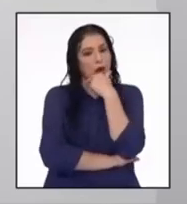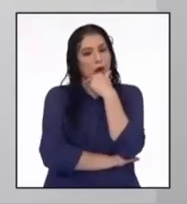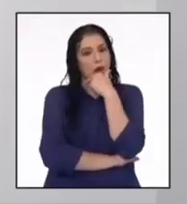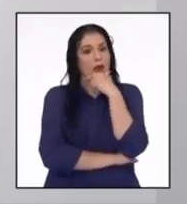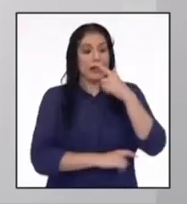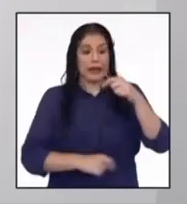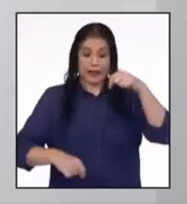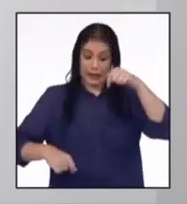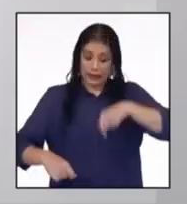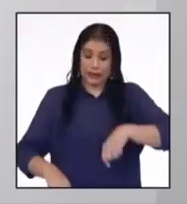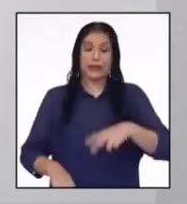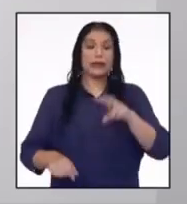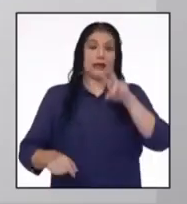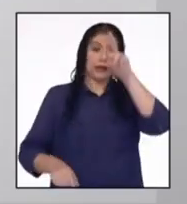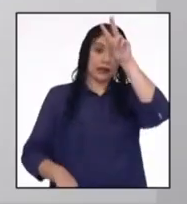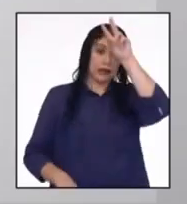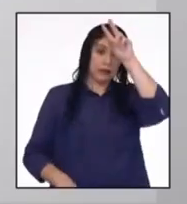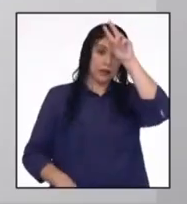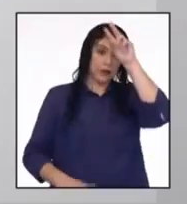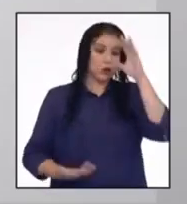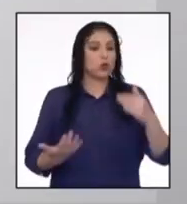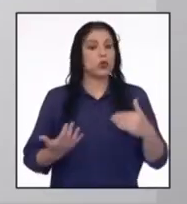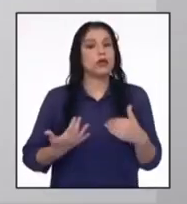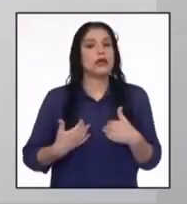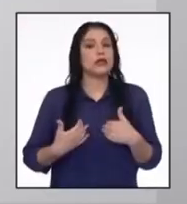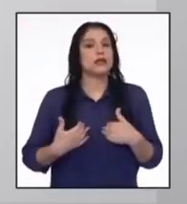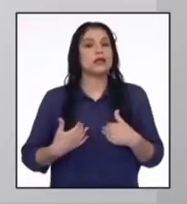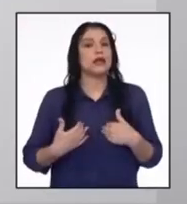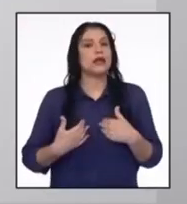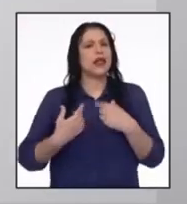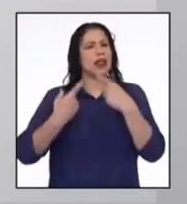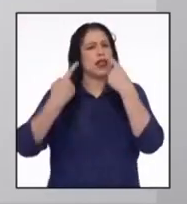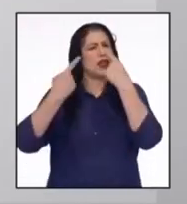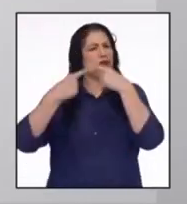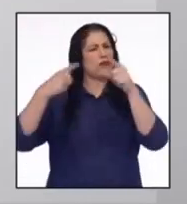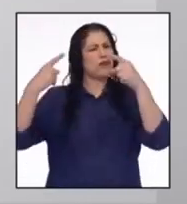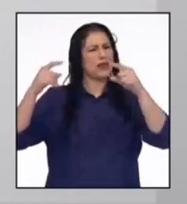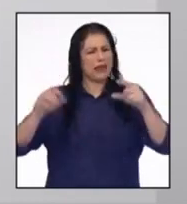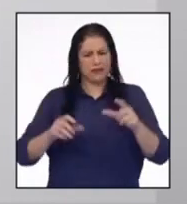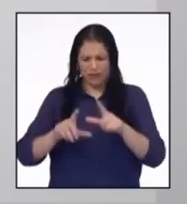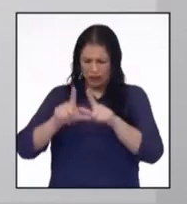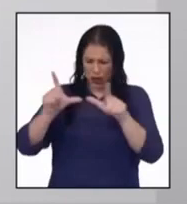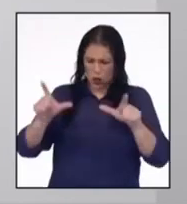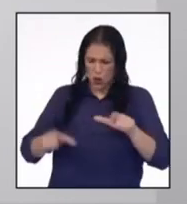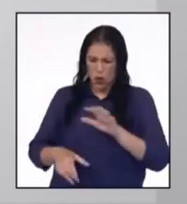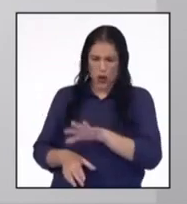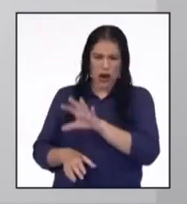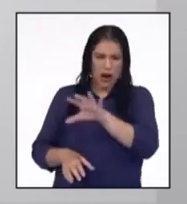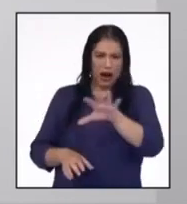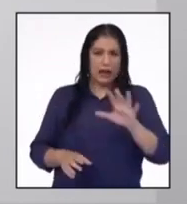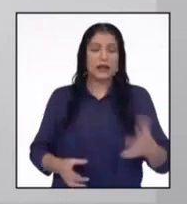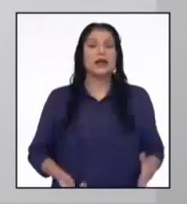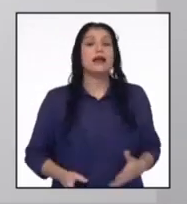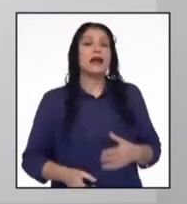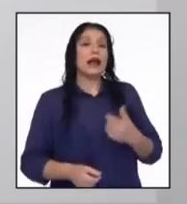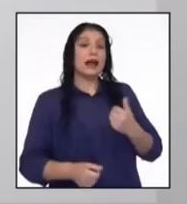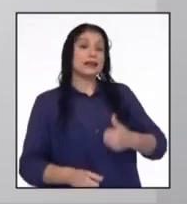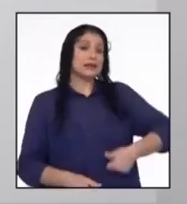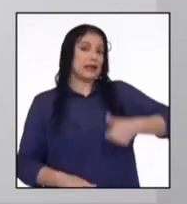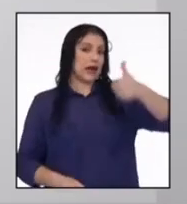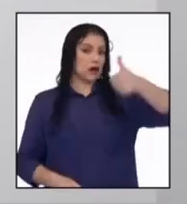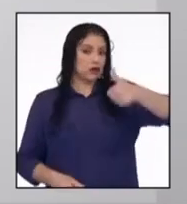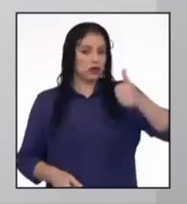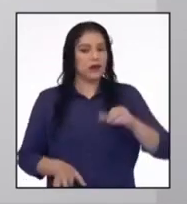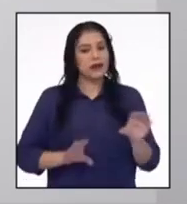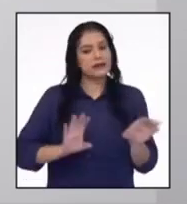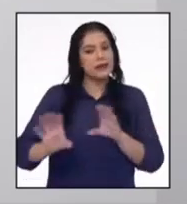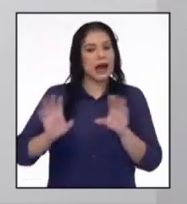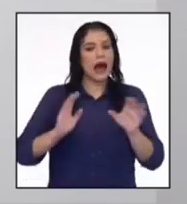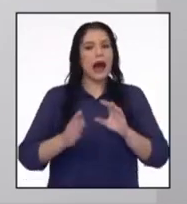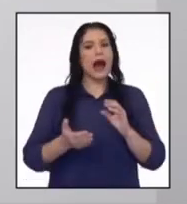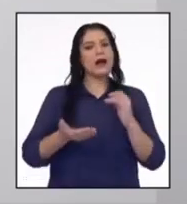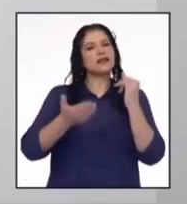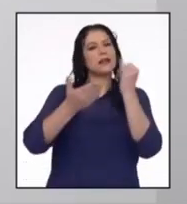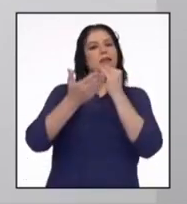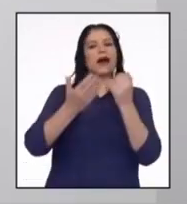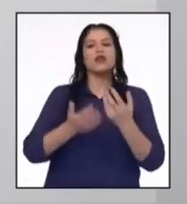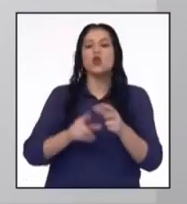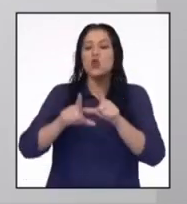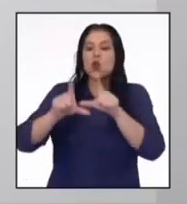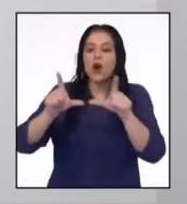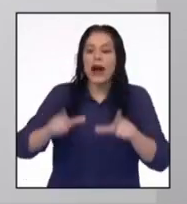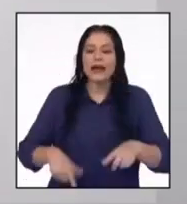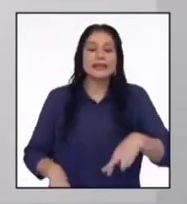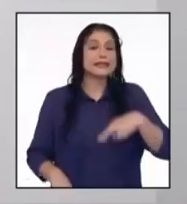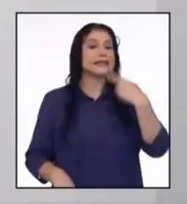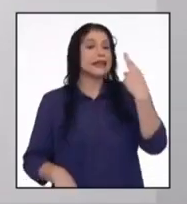en nuestro país, que tiene una enorme diversidad geográfica, las autoridades elaboran mapas de